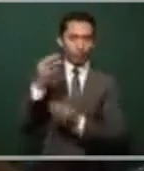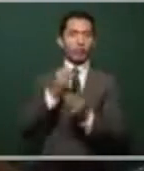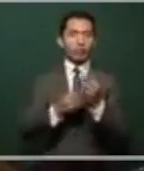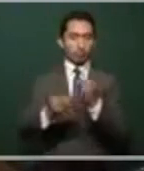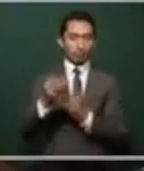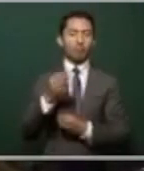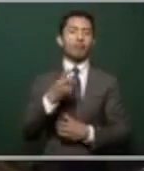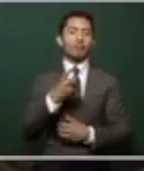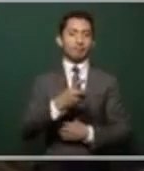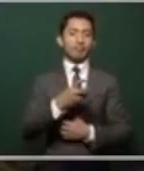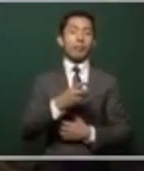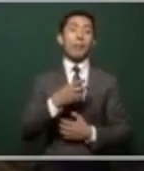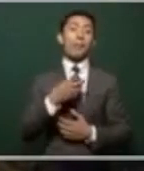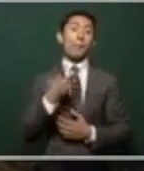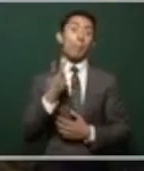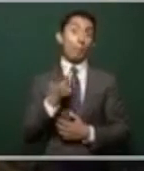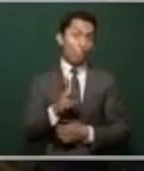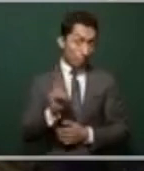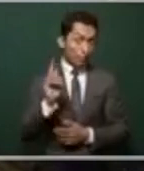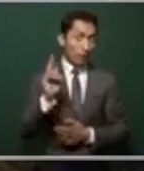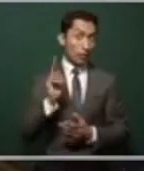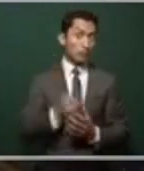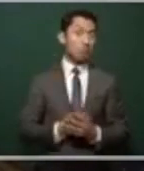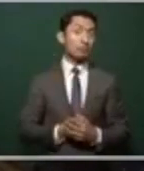alta. Sí, pero es